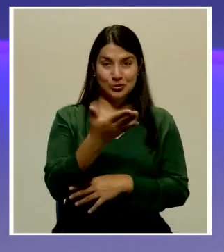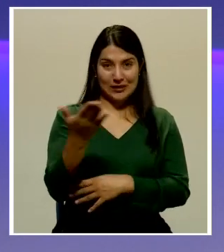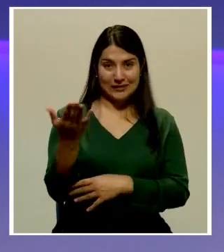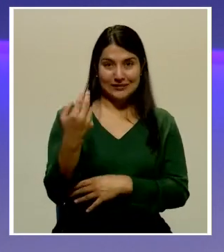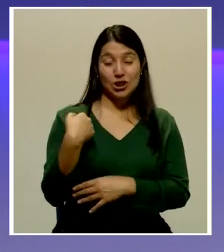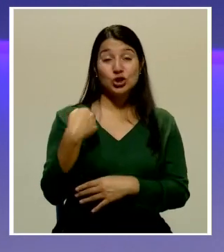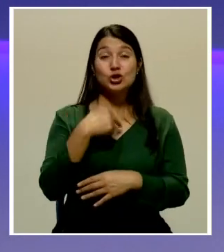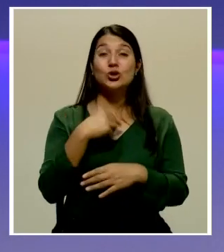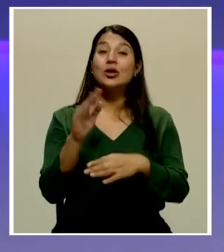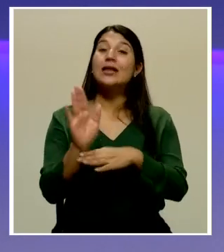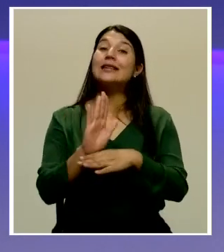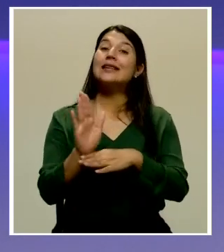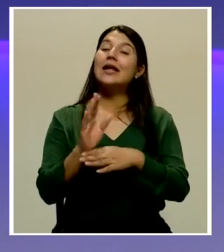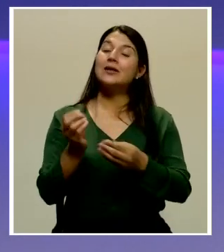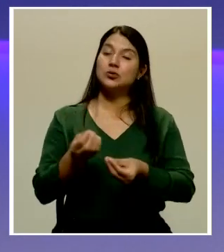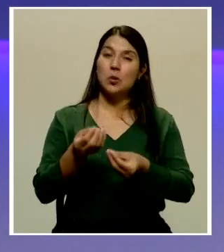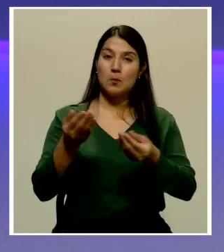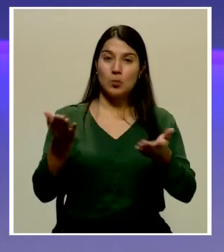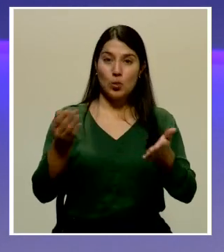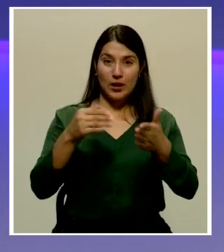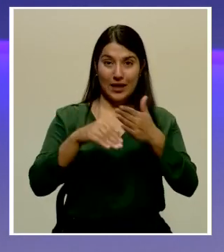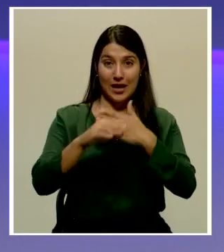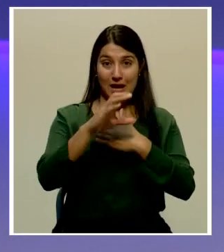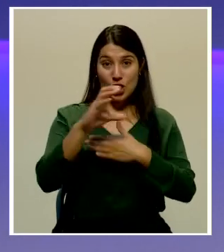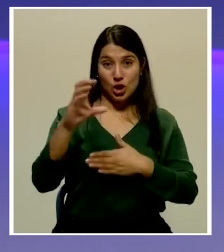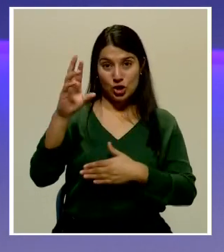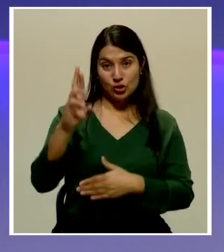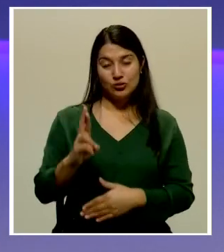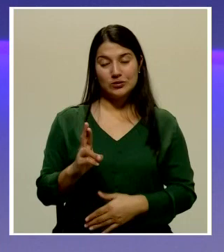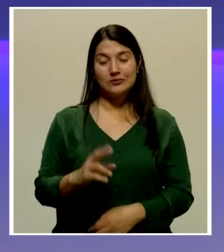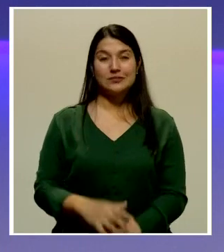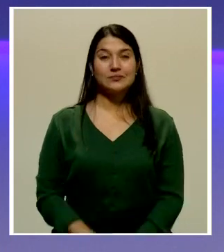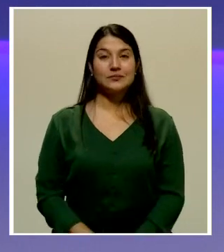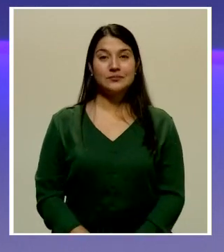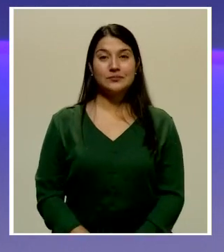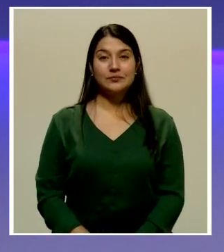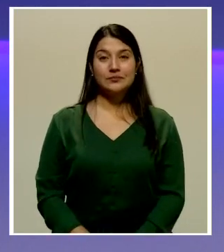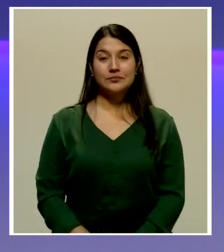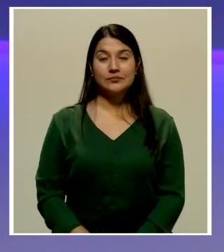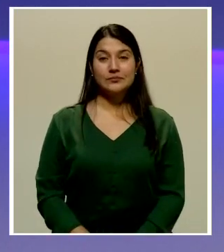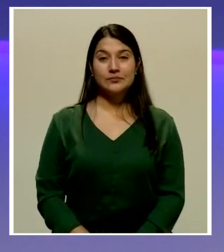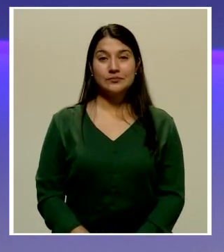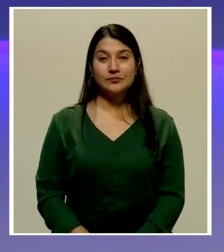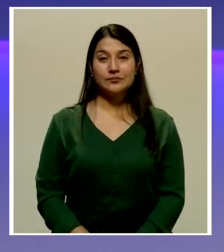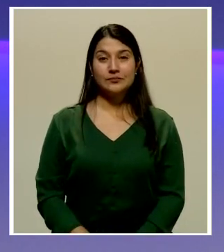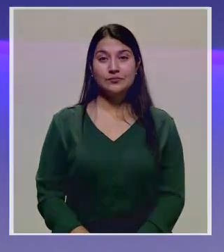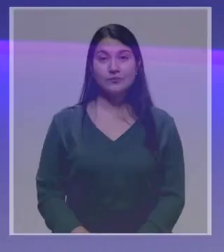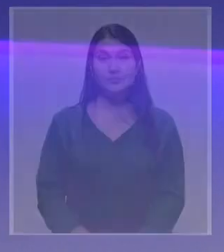Somos la televisión pública de Costa Rica.